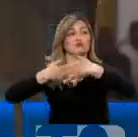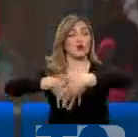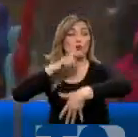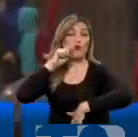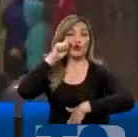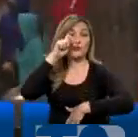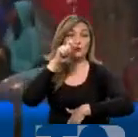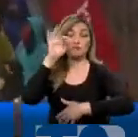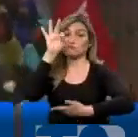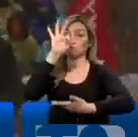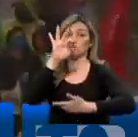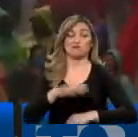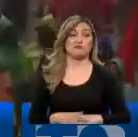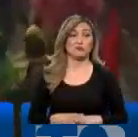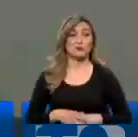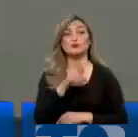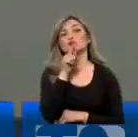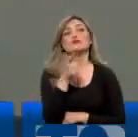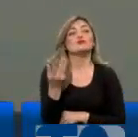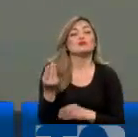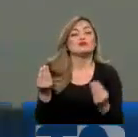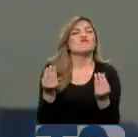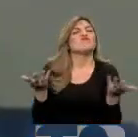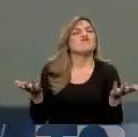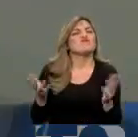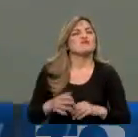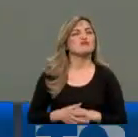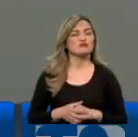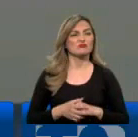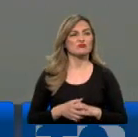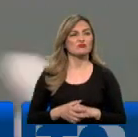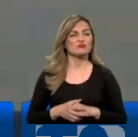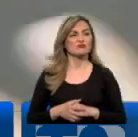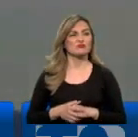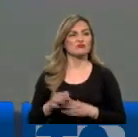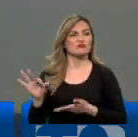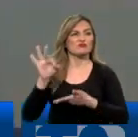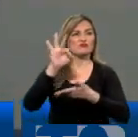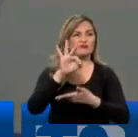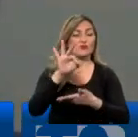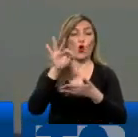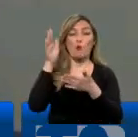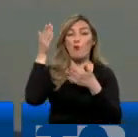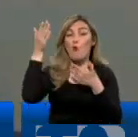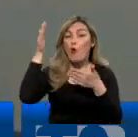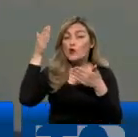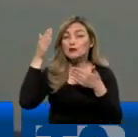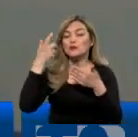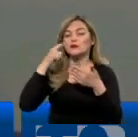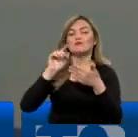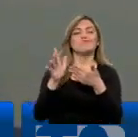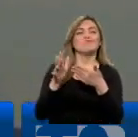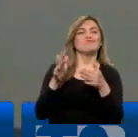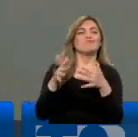los protestantes. ¿Quién lo hace entonces? Hay un establishment, un tejido político que